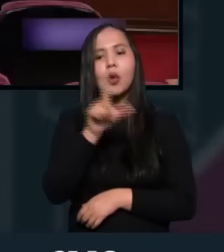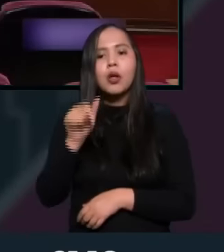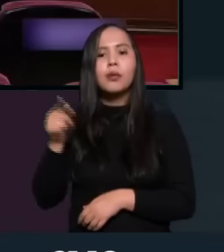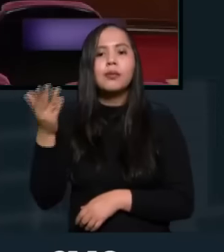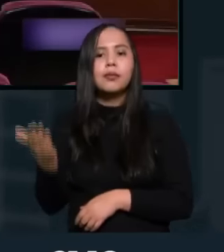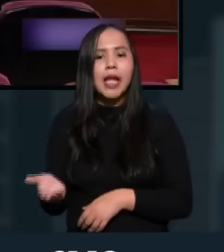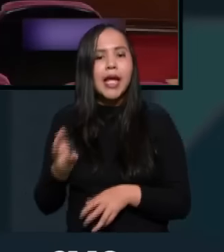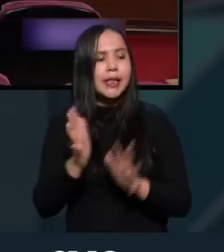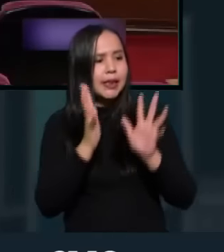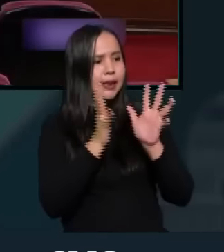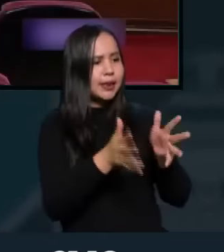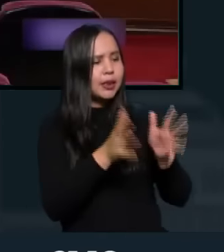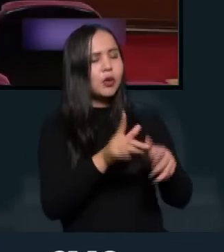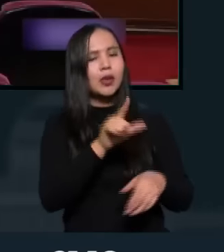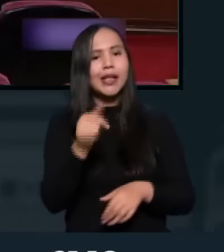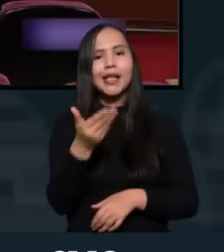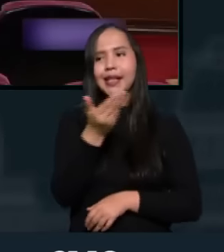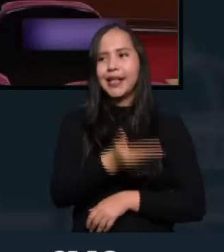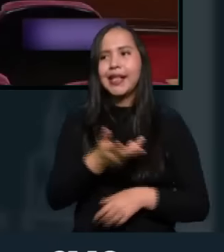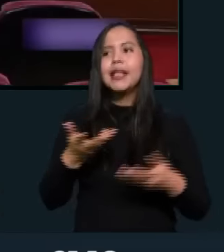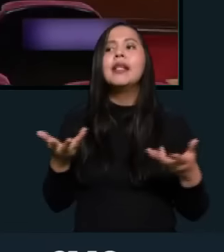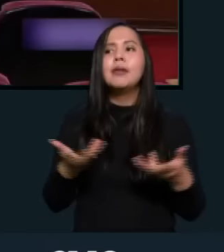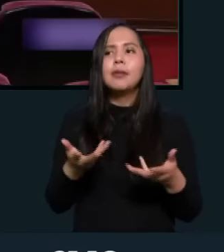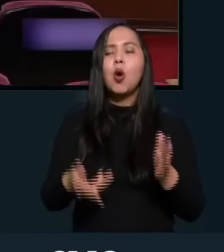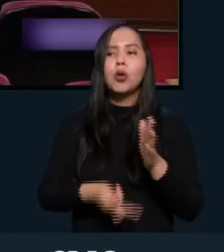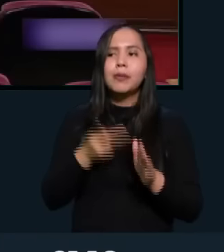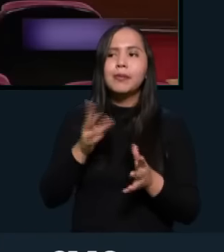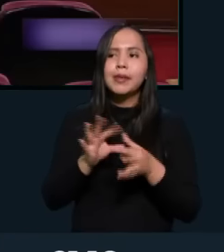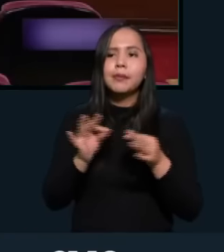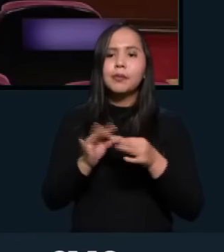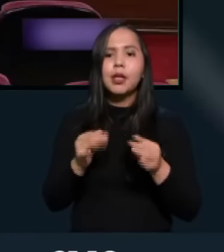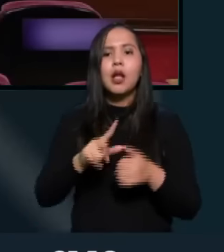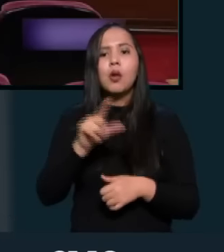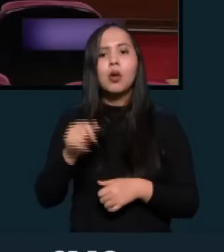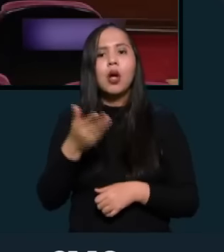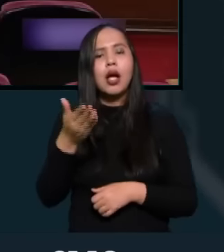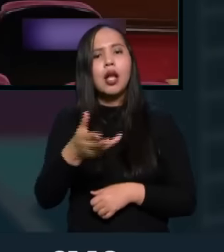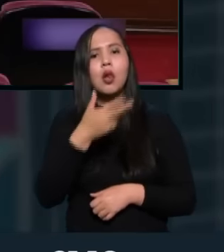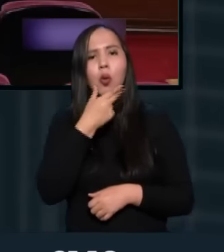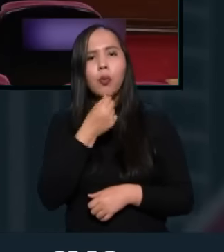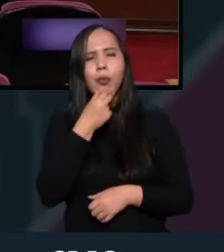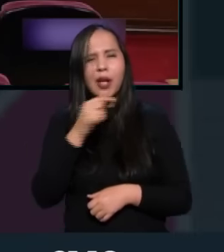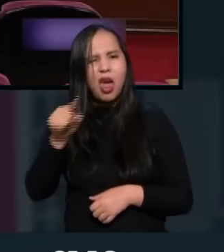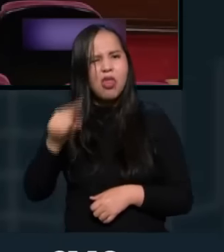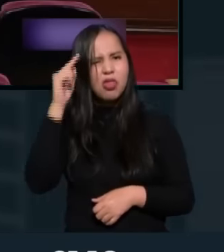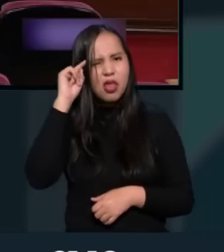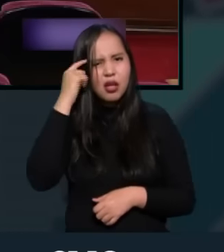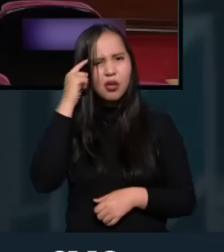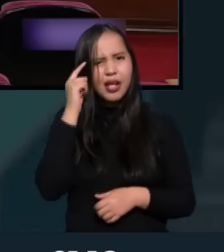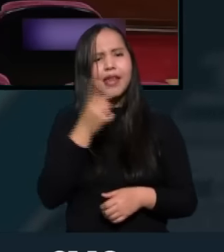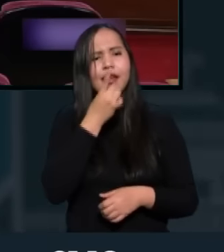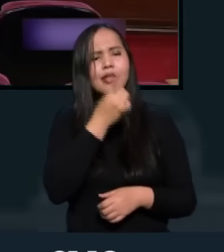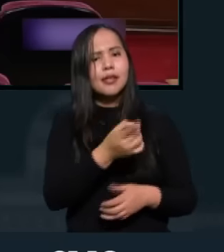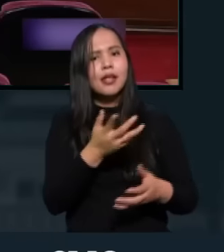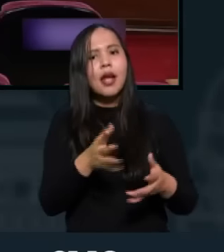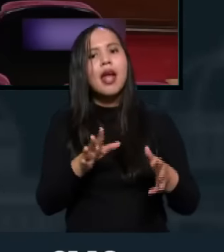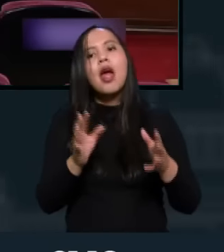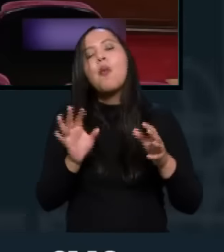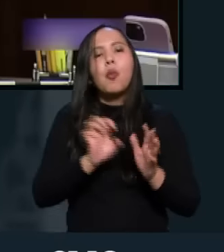él insiste y después habla el ministro Luis María Aguilar muy molesto, tenía la voz y las